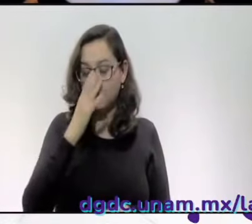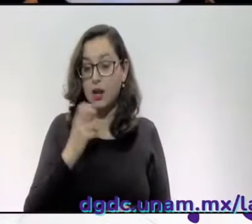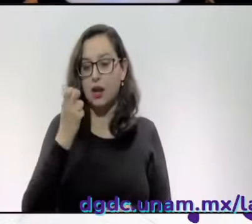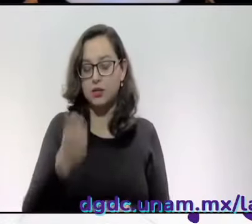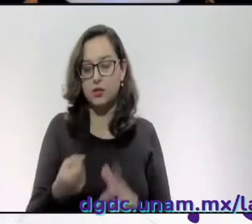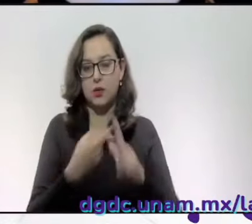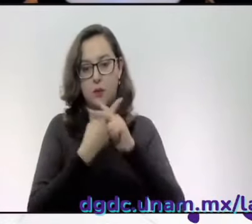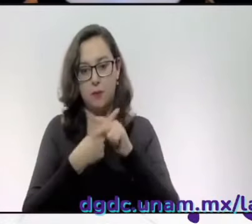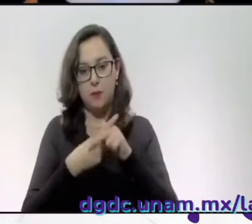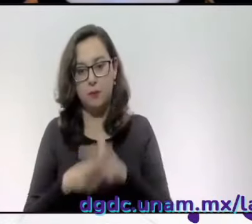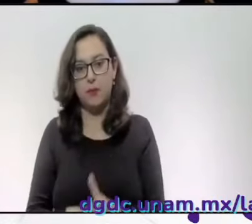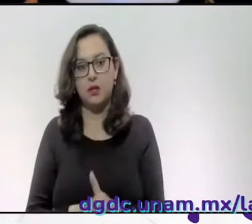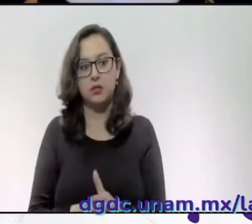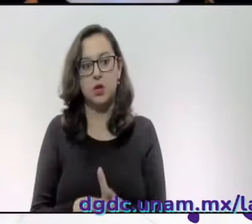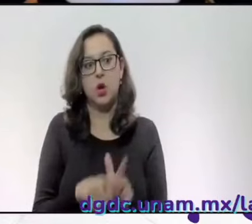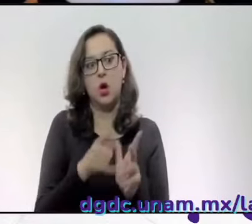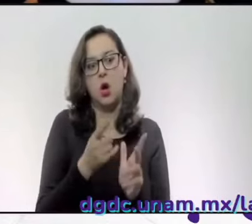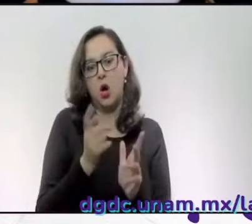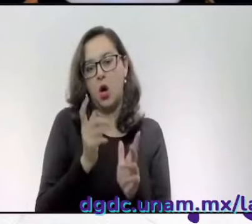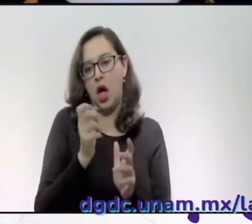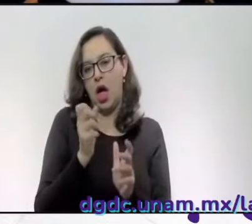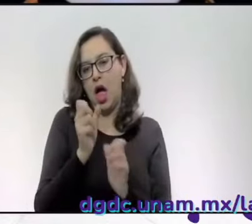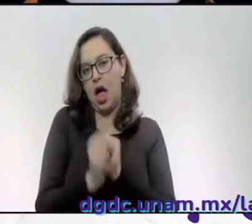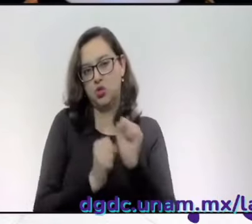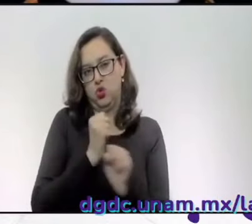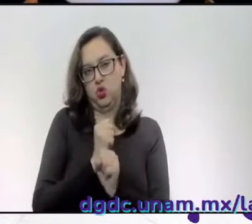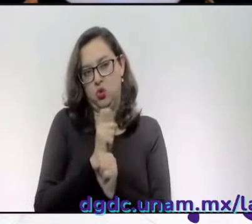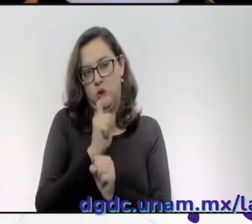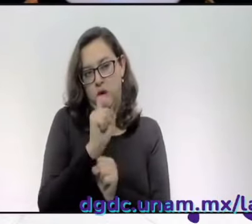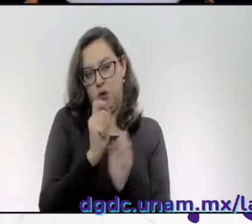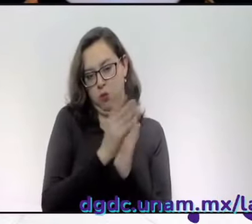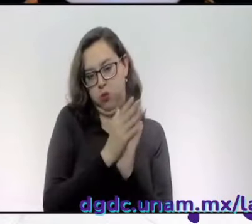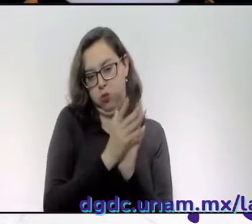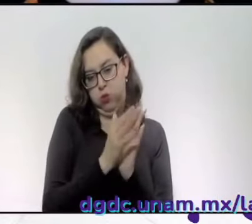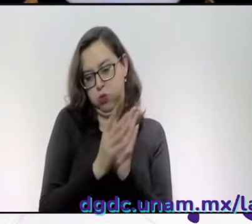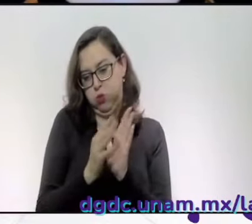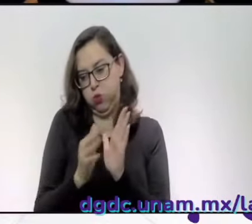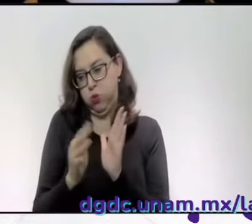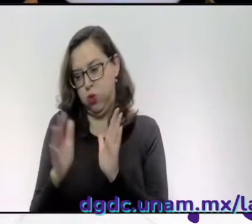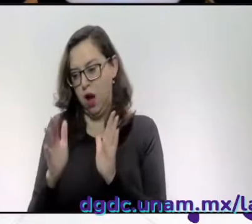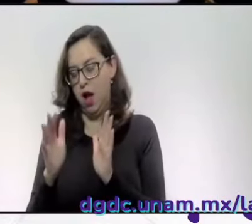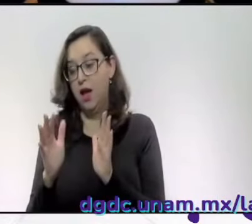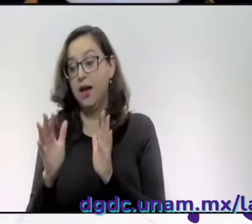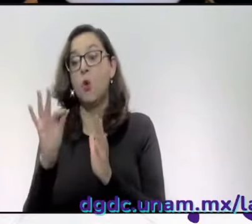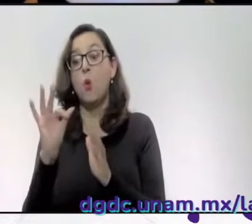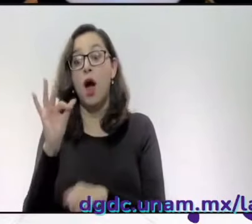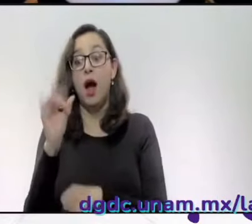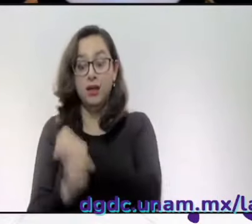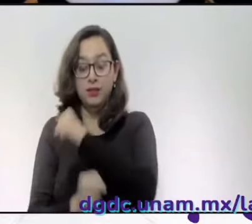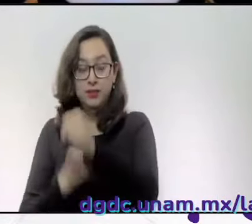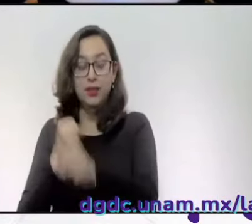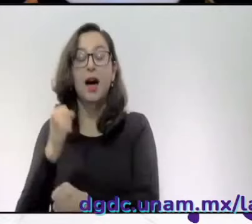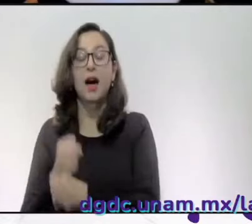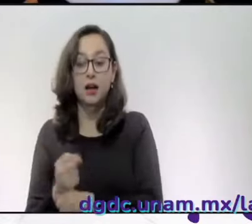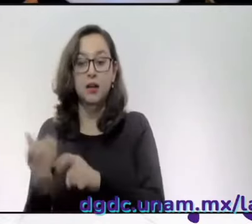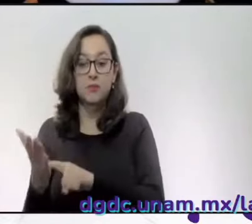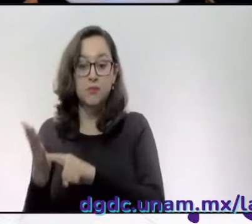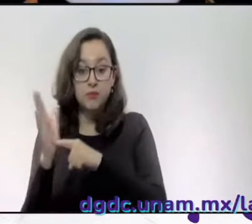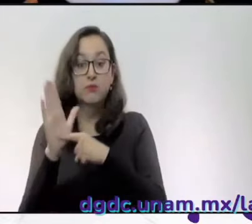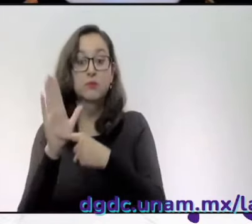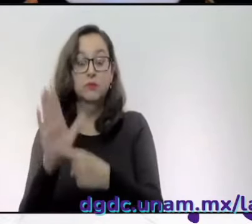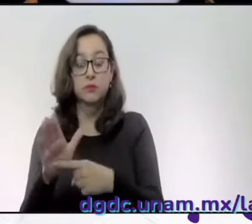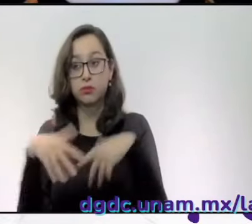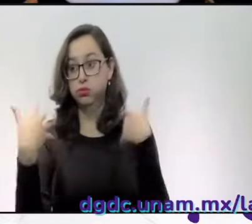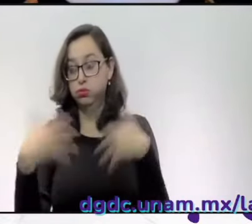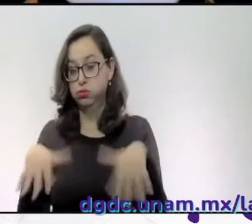hasta los 60, que al final se entierra el hacha de guerra, pasan 40 años. Realmente demuestra bastante, 40 años es toda una vida,